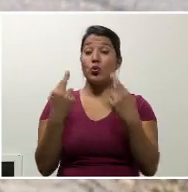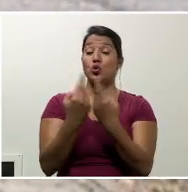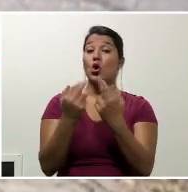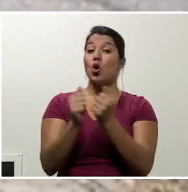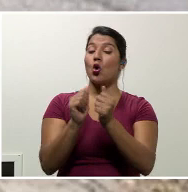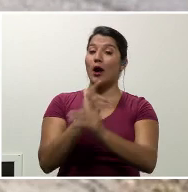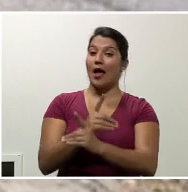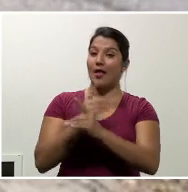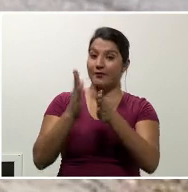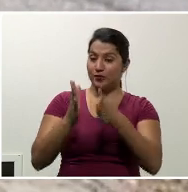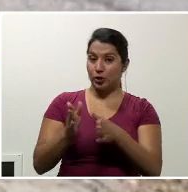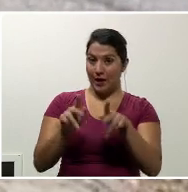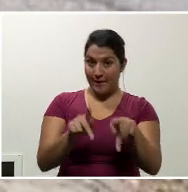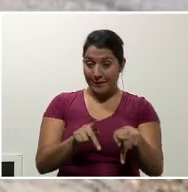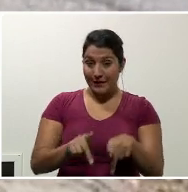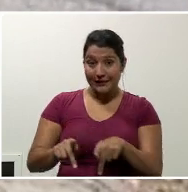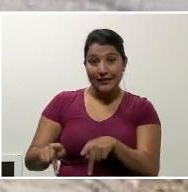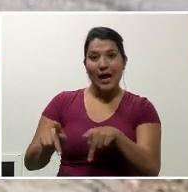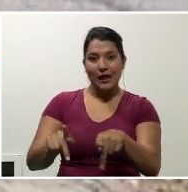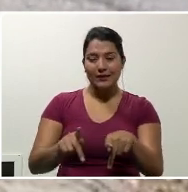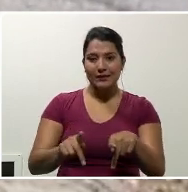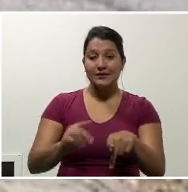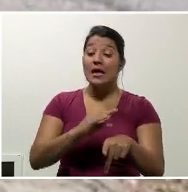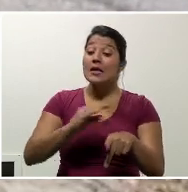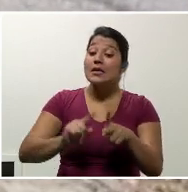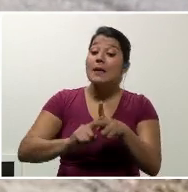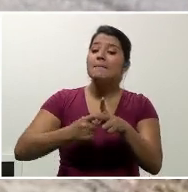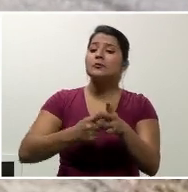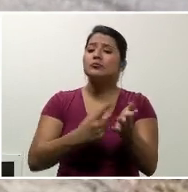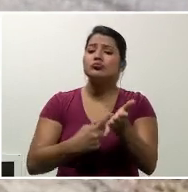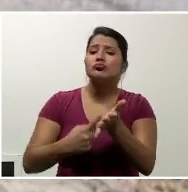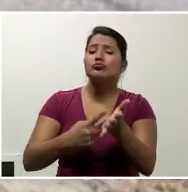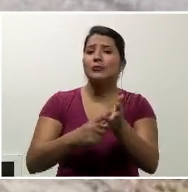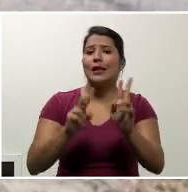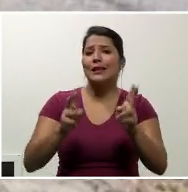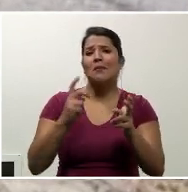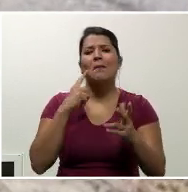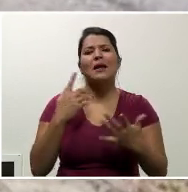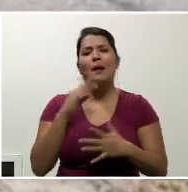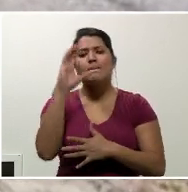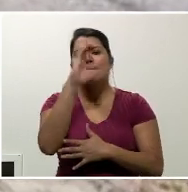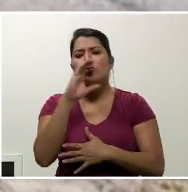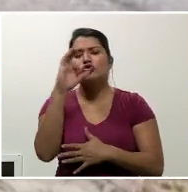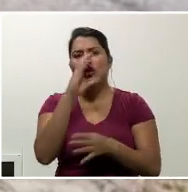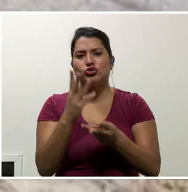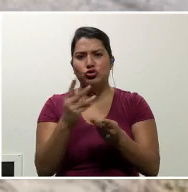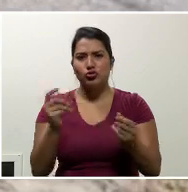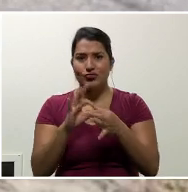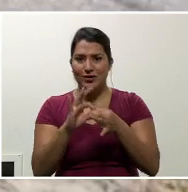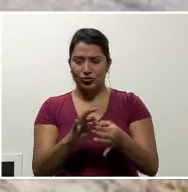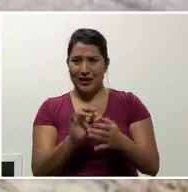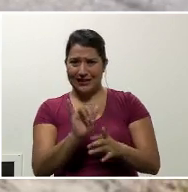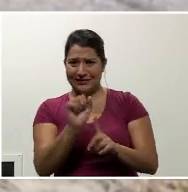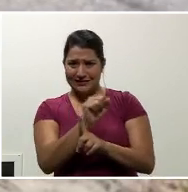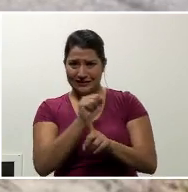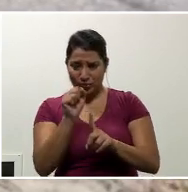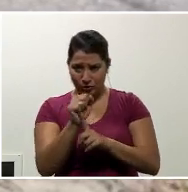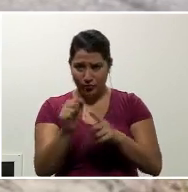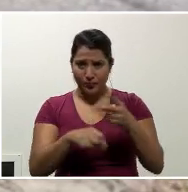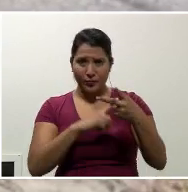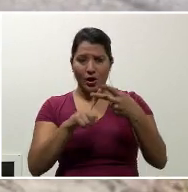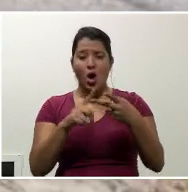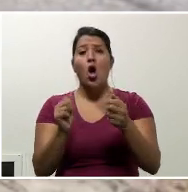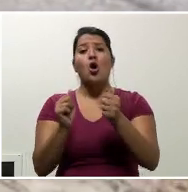se ha convenido la realización de una mesa de trabajo sobre el tema para buscar soluciones integrales a la situación. Con el Consejo de